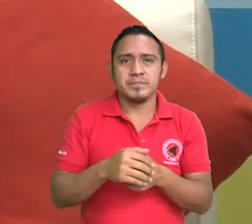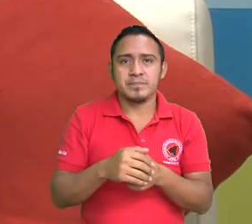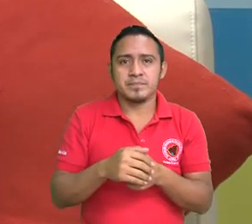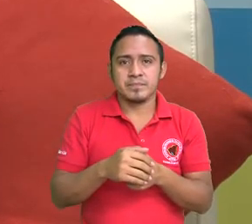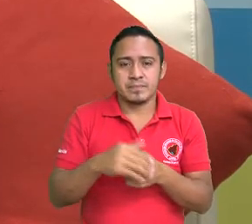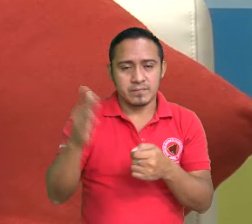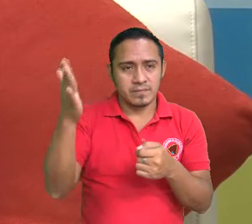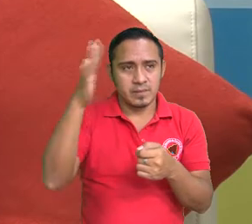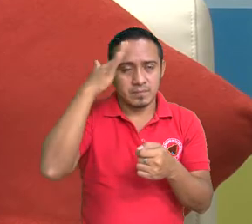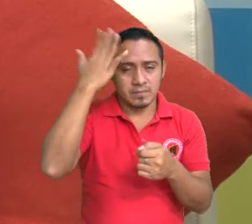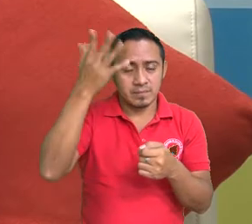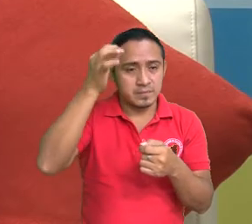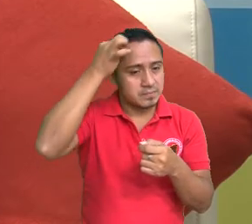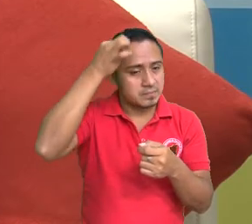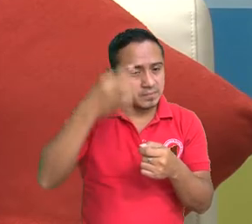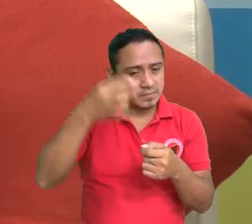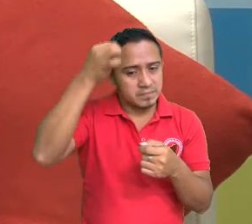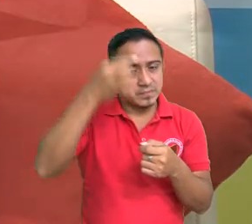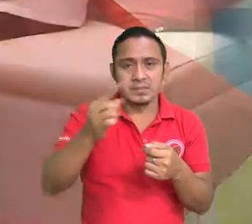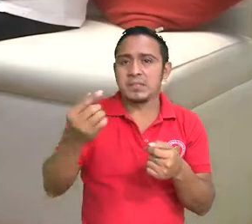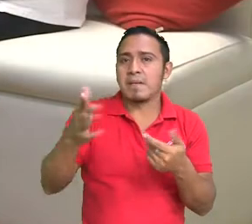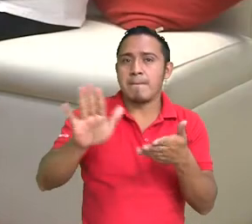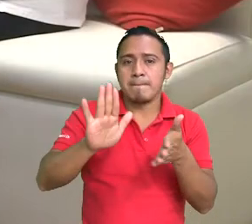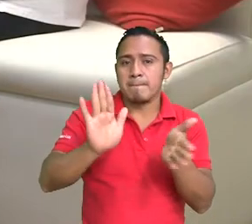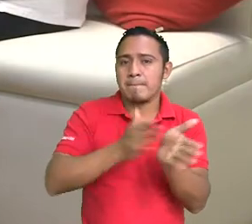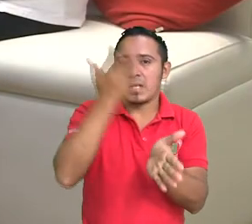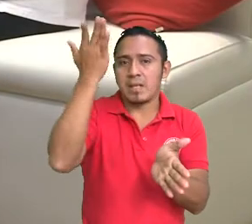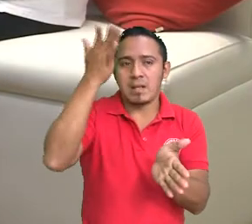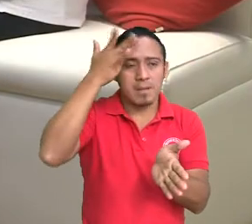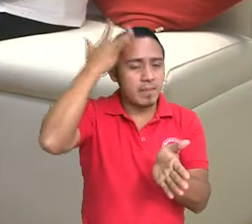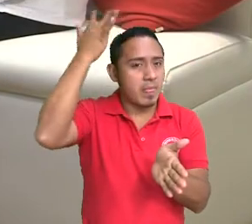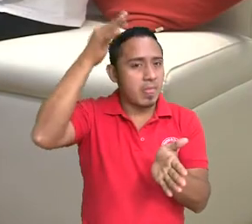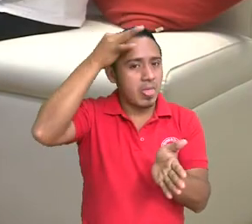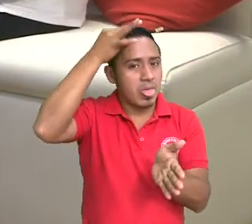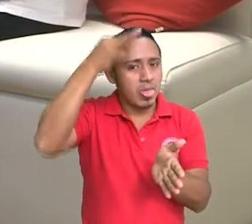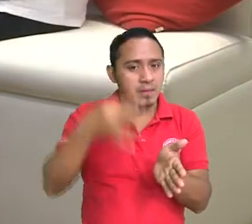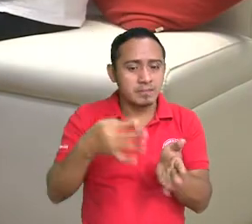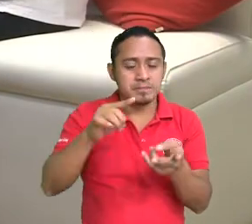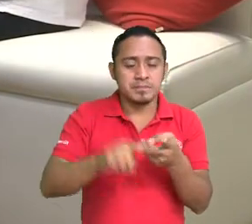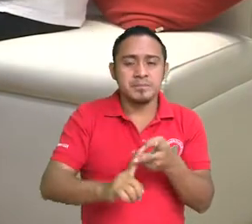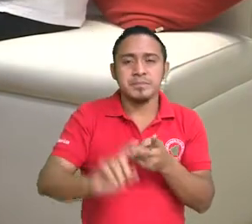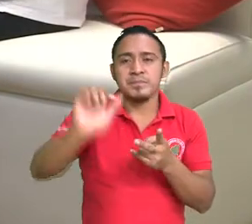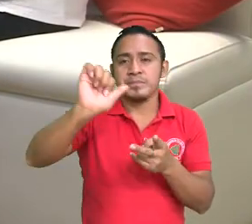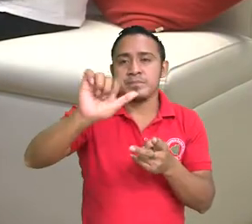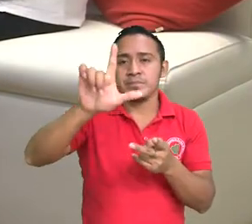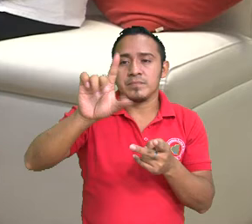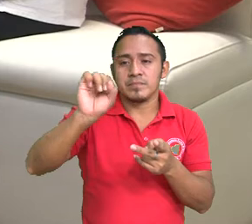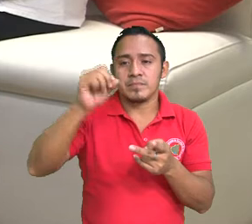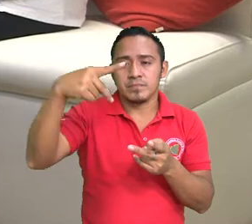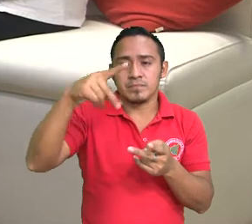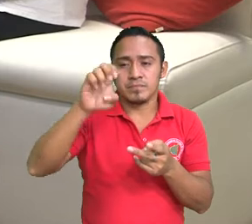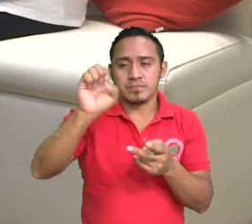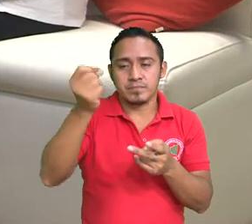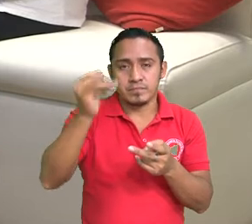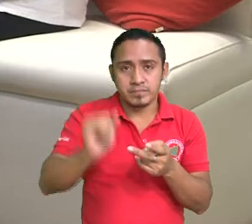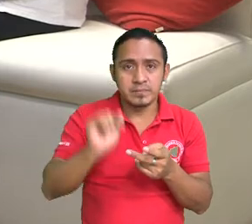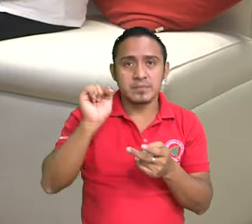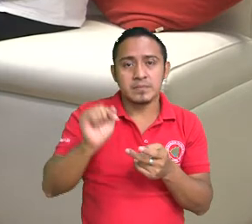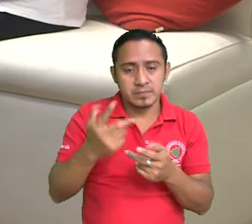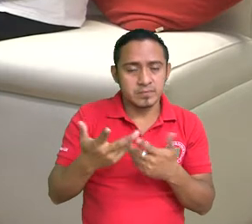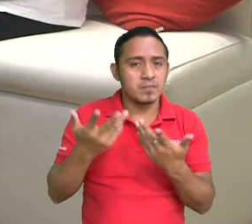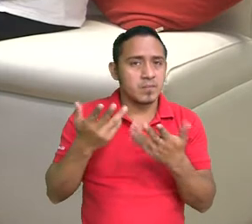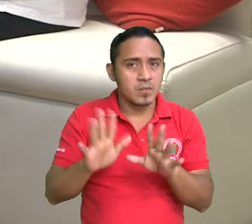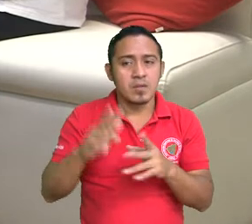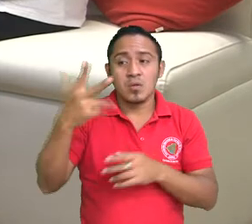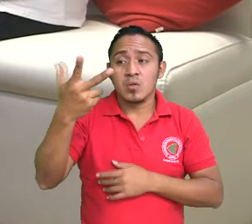Queda calvo. Calvo. La pelona, como le decimos popularmente. Y la alopecia no cicatriciales, que son las más comunes,